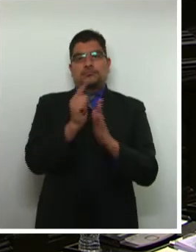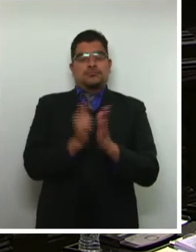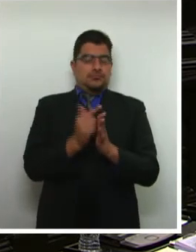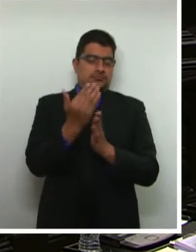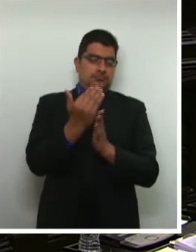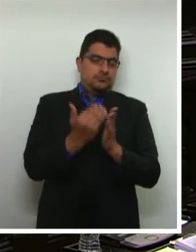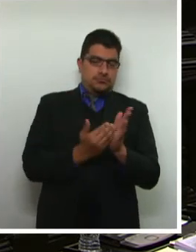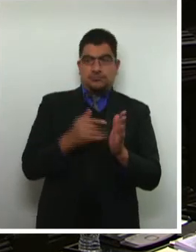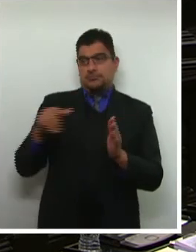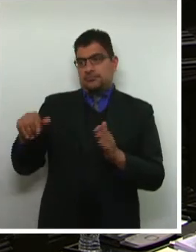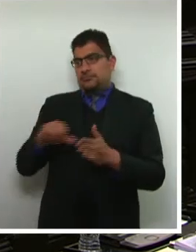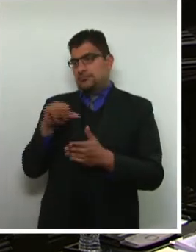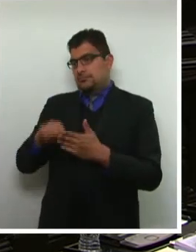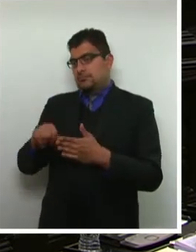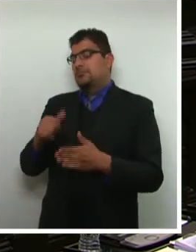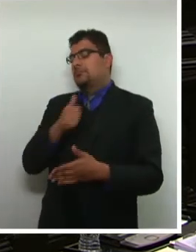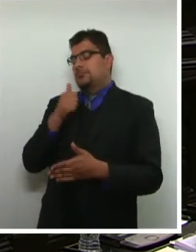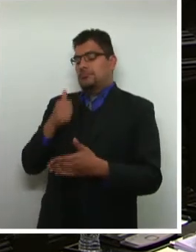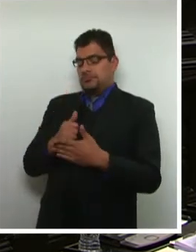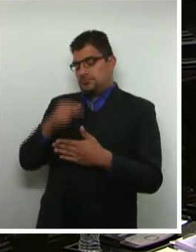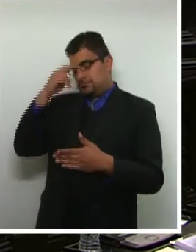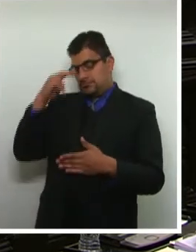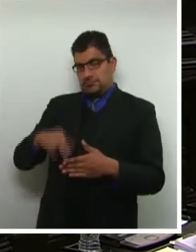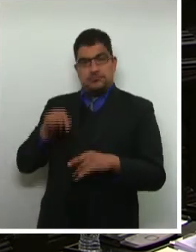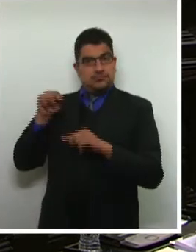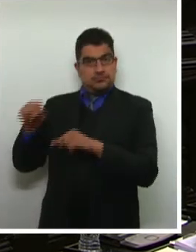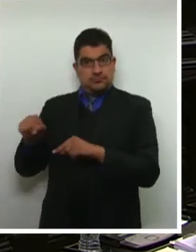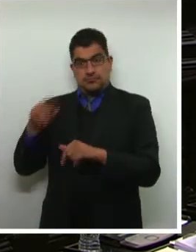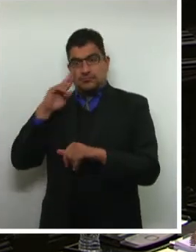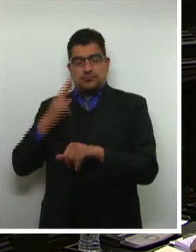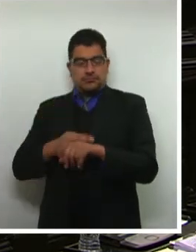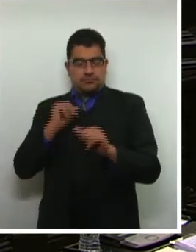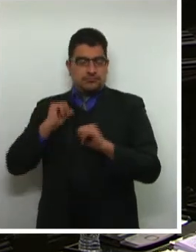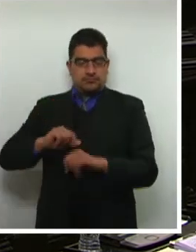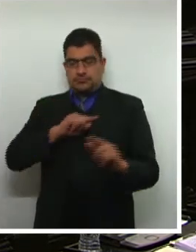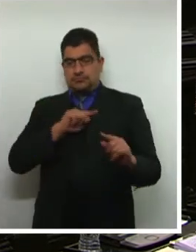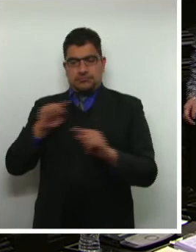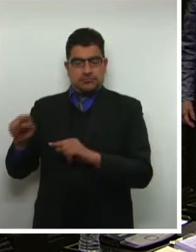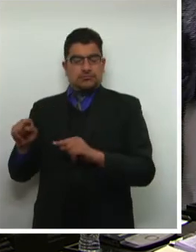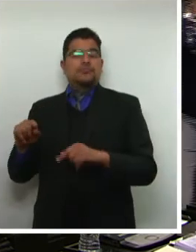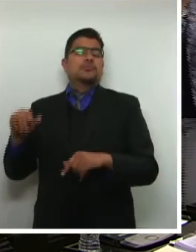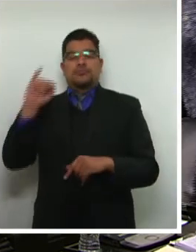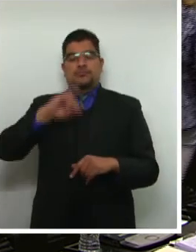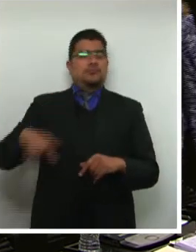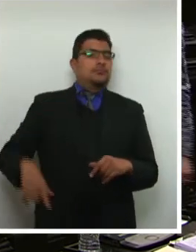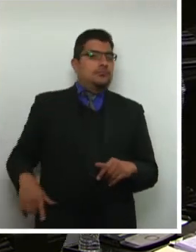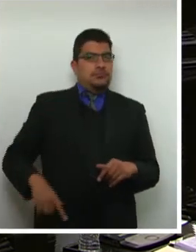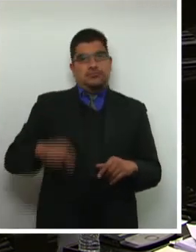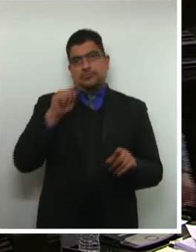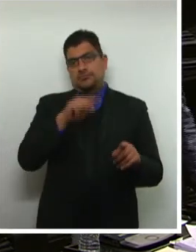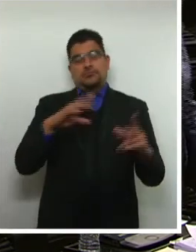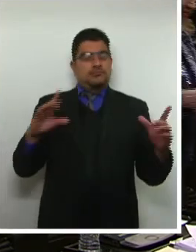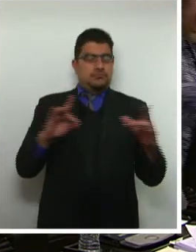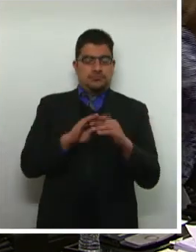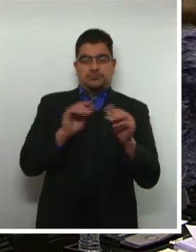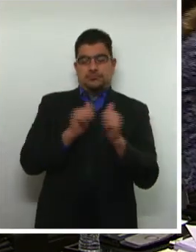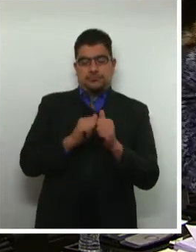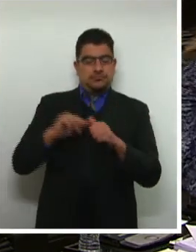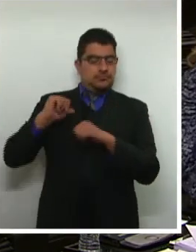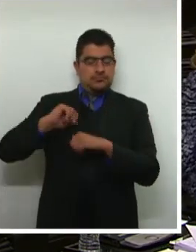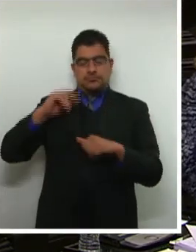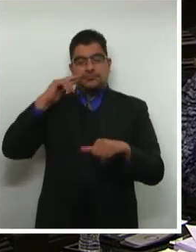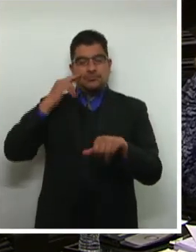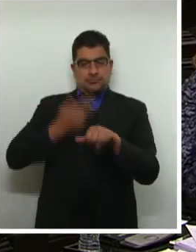Centro Histórico de la Ciudad de México quedará bajo la responsabilidad directa del jefe de gobierno, a través de la autoridad del Centro